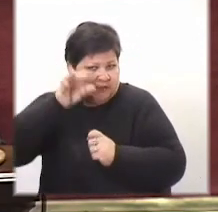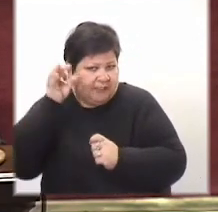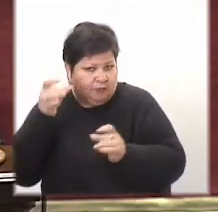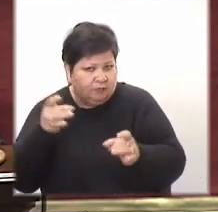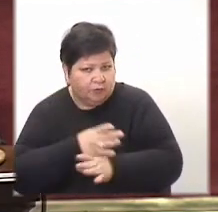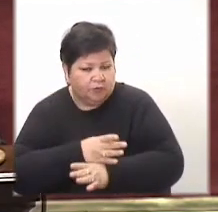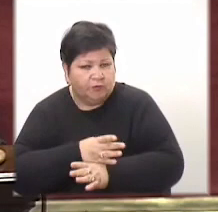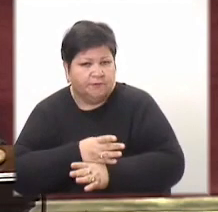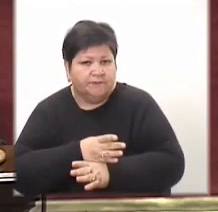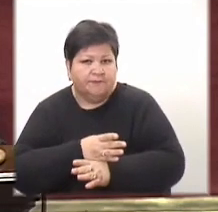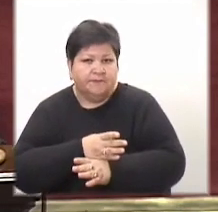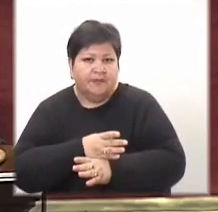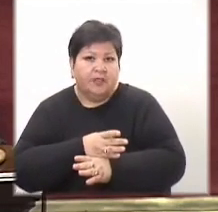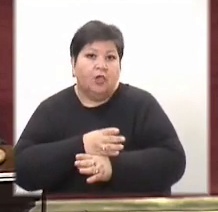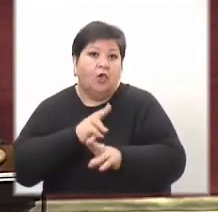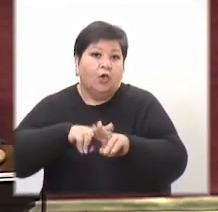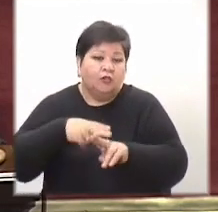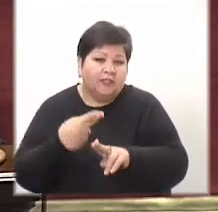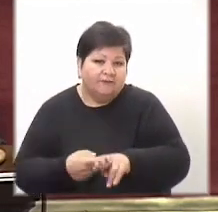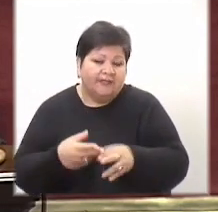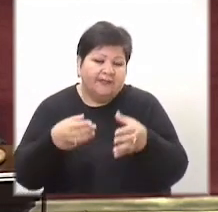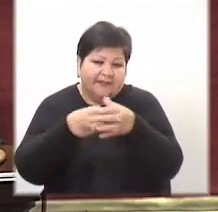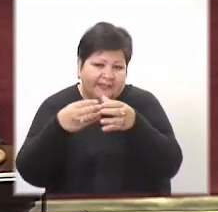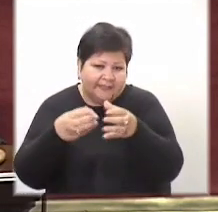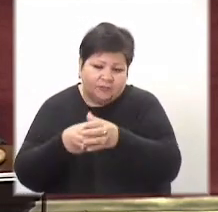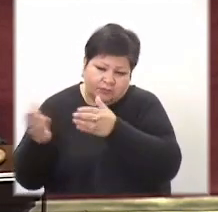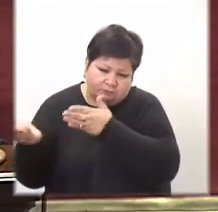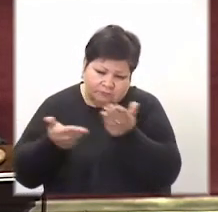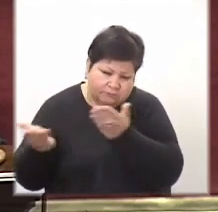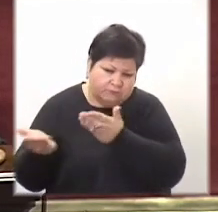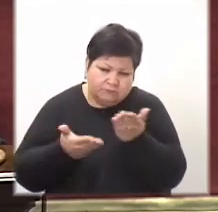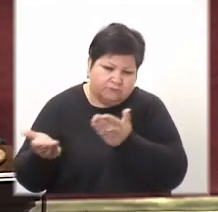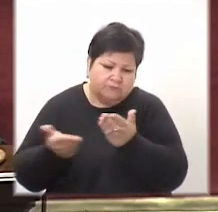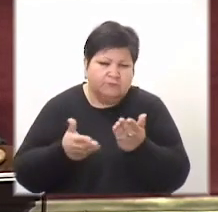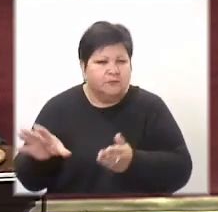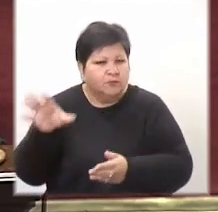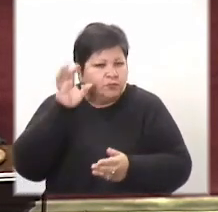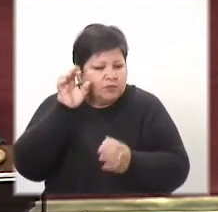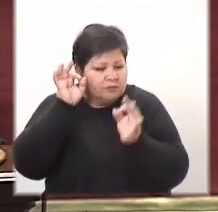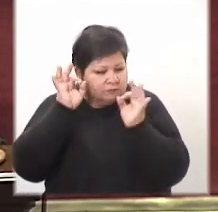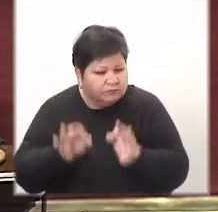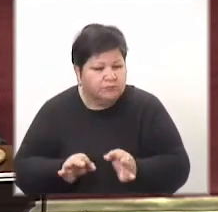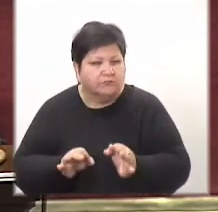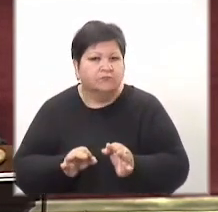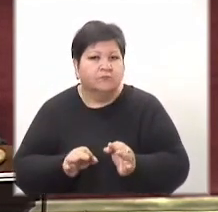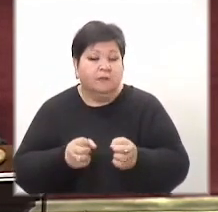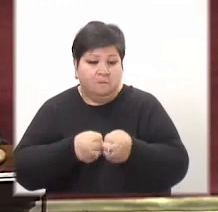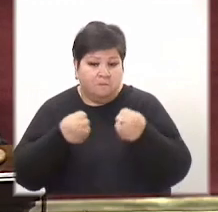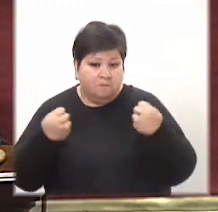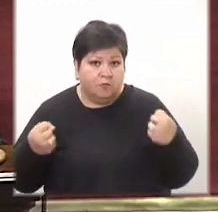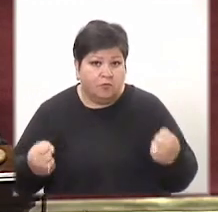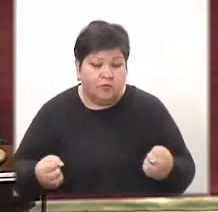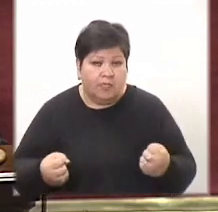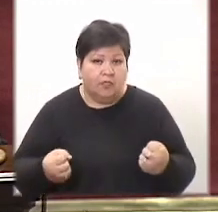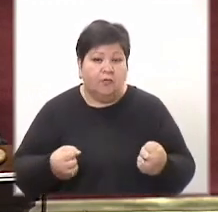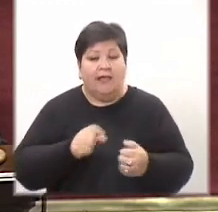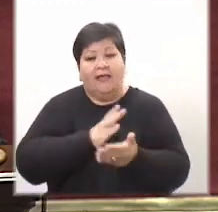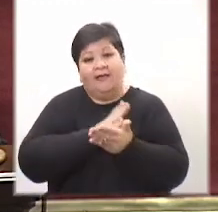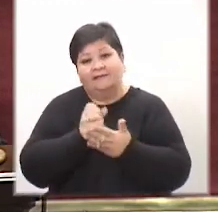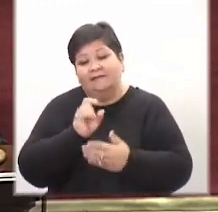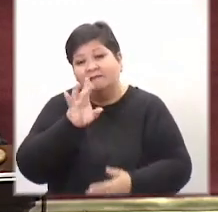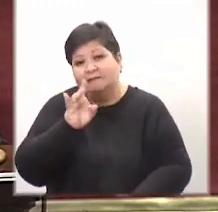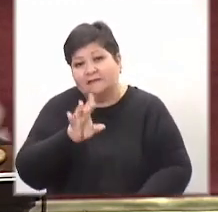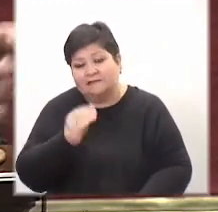fueron recibidas nuevamente todas las alegaciones propuestas, escuchadas, habiendo prorrogado los plazos de la Comisión hasta el 15 de abril